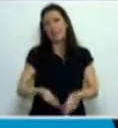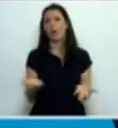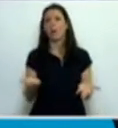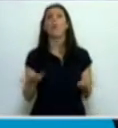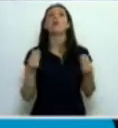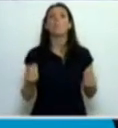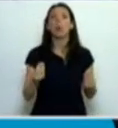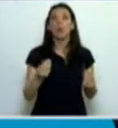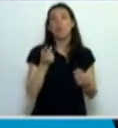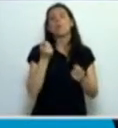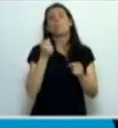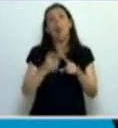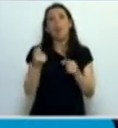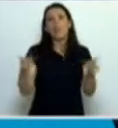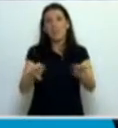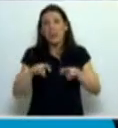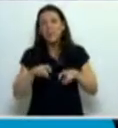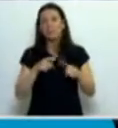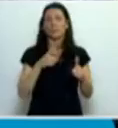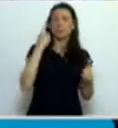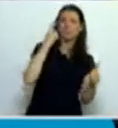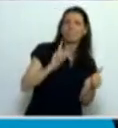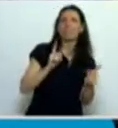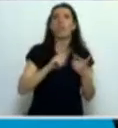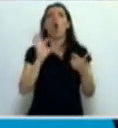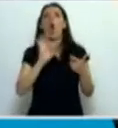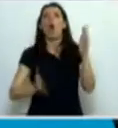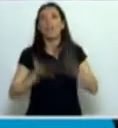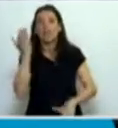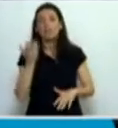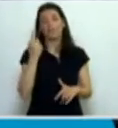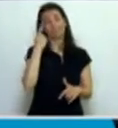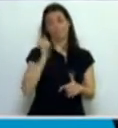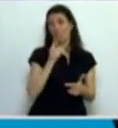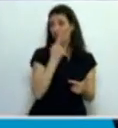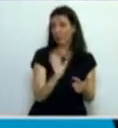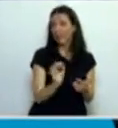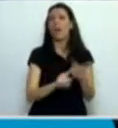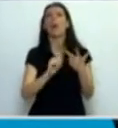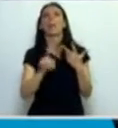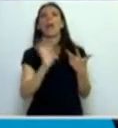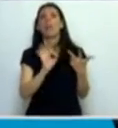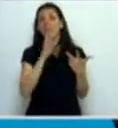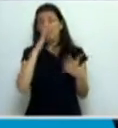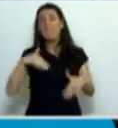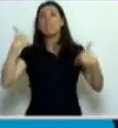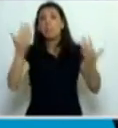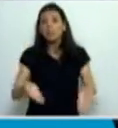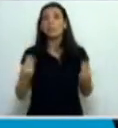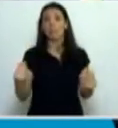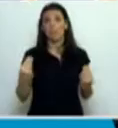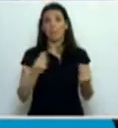subestiman los ingresos, se subestiman el índice inflacionario y luego se puede disponer a piacere de